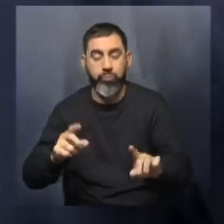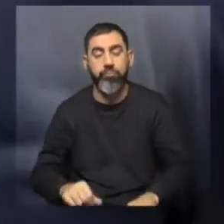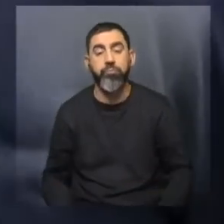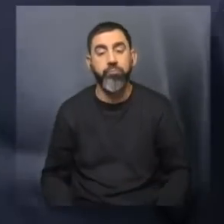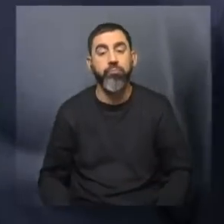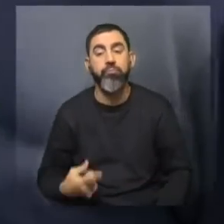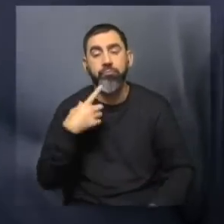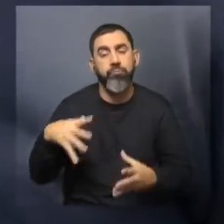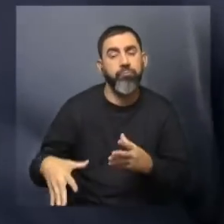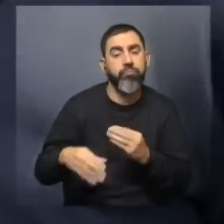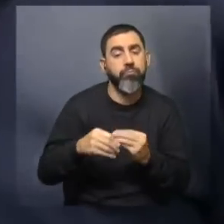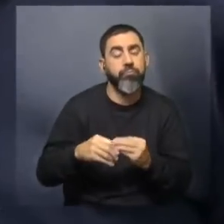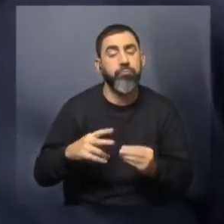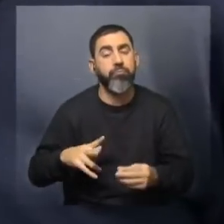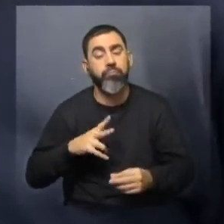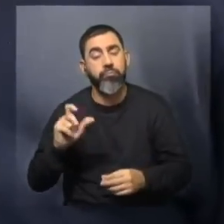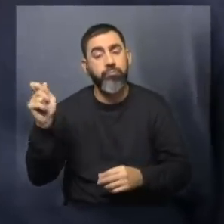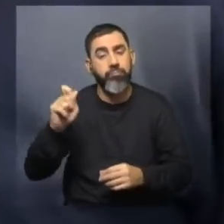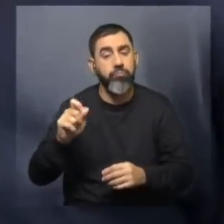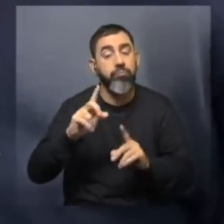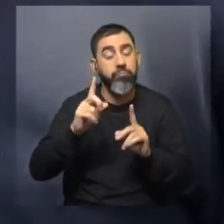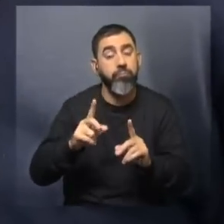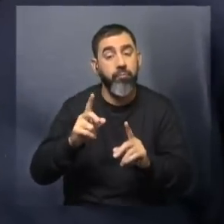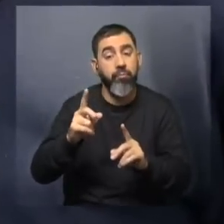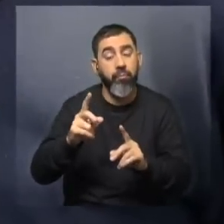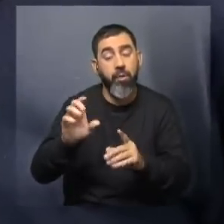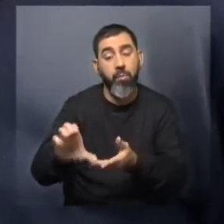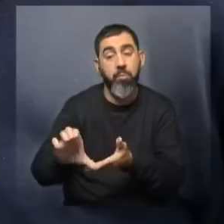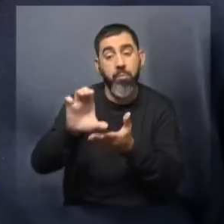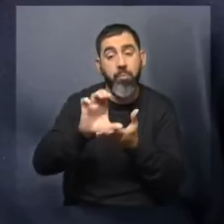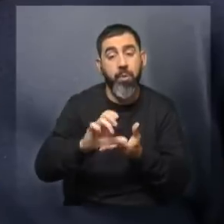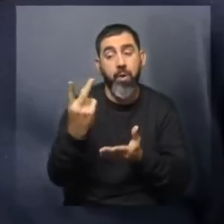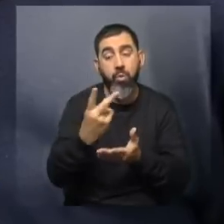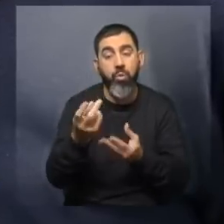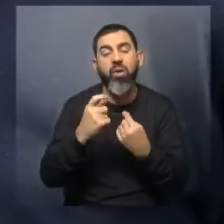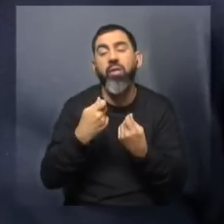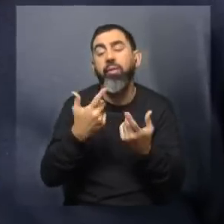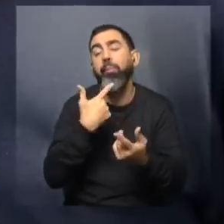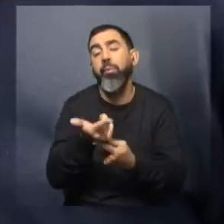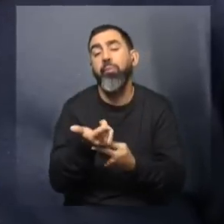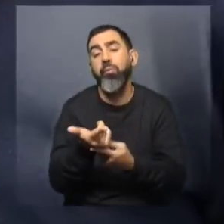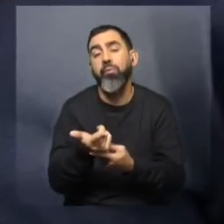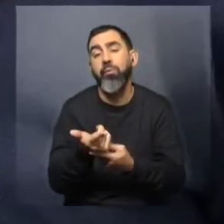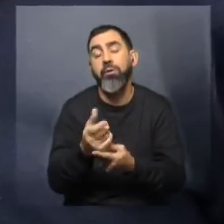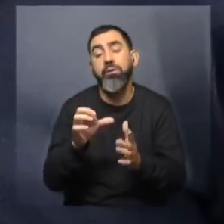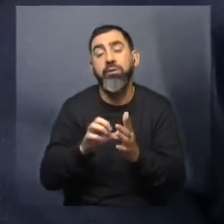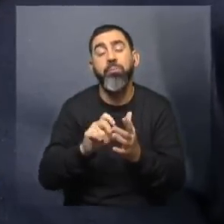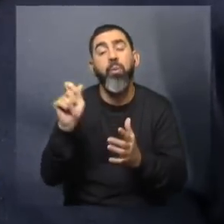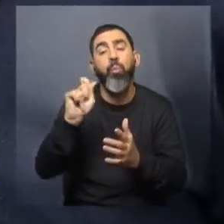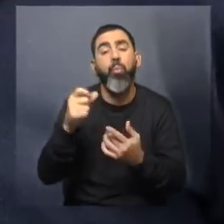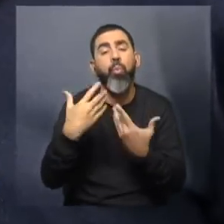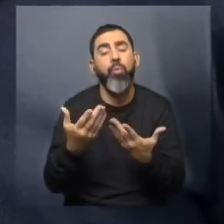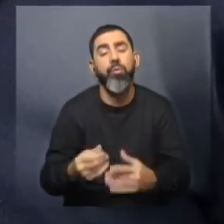complementariedad en eso tiene que haber recursos de uno y otro lado qué tiene para ofrecer por ejemplo el sistema público